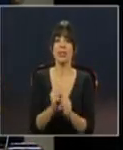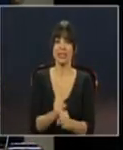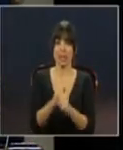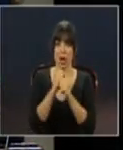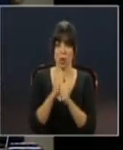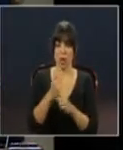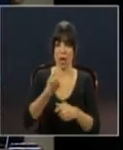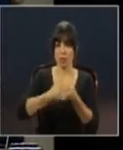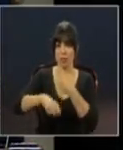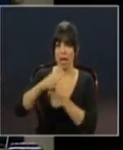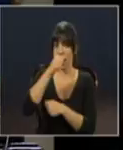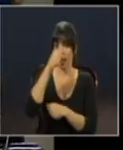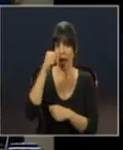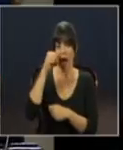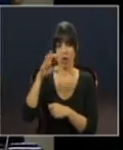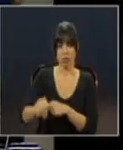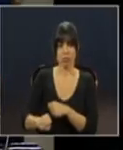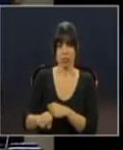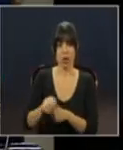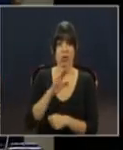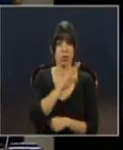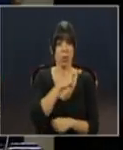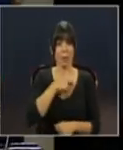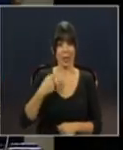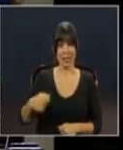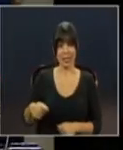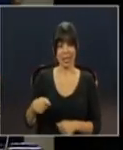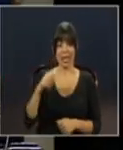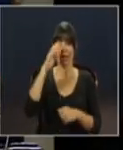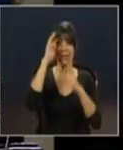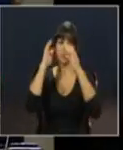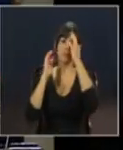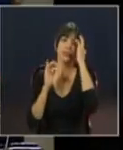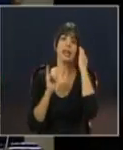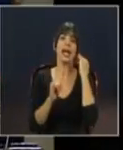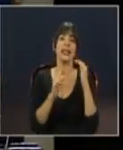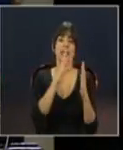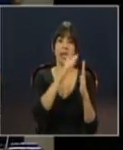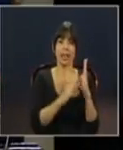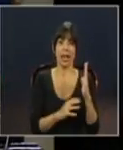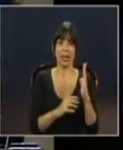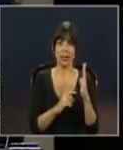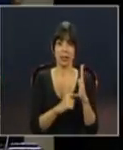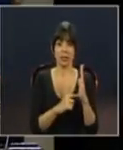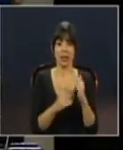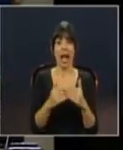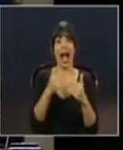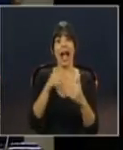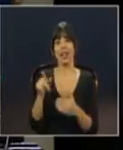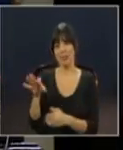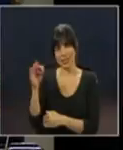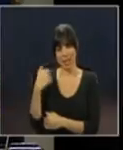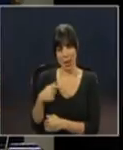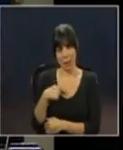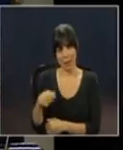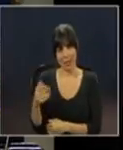y Narcotráfico, cuyo presidente, y este texto fue escrito antes de su elección, señor